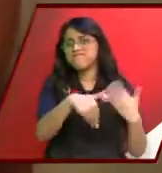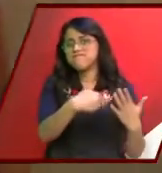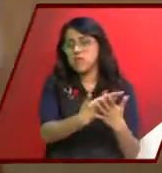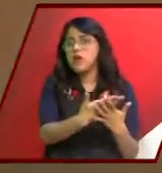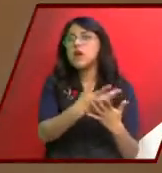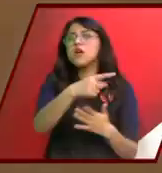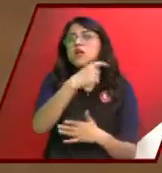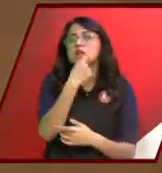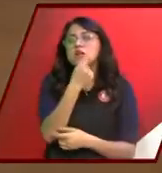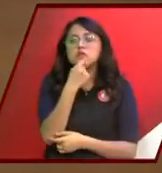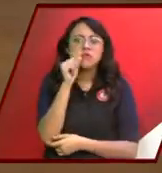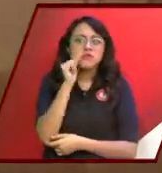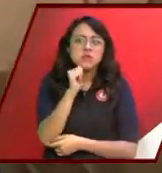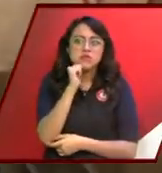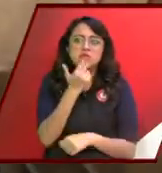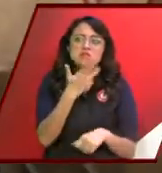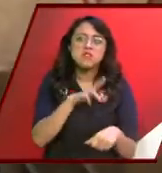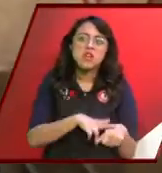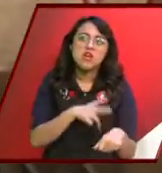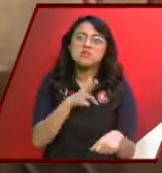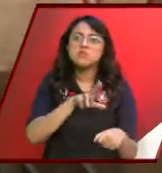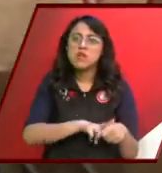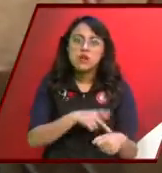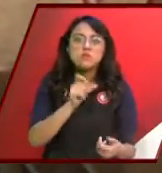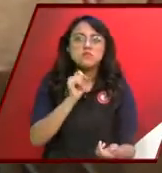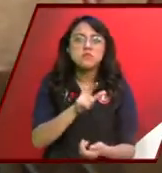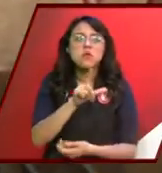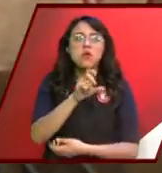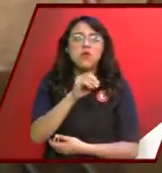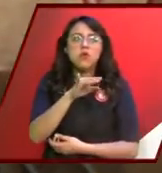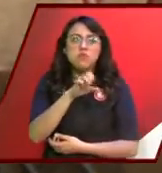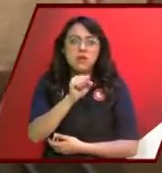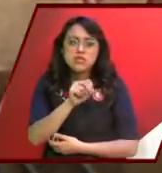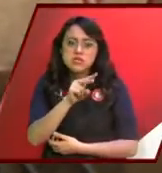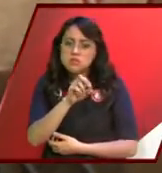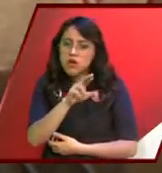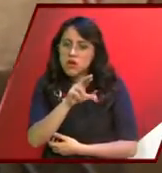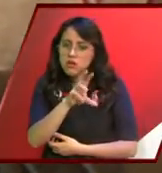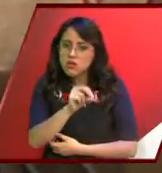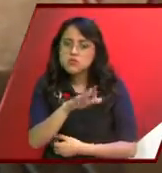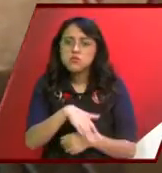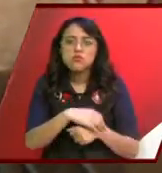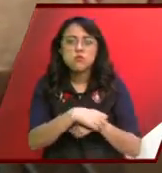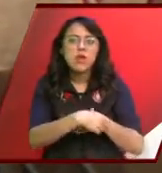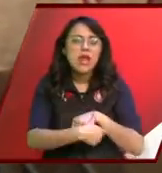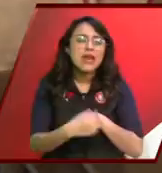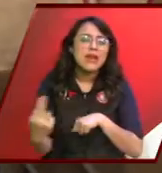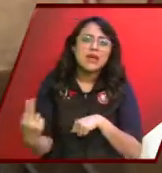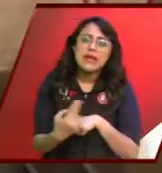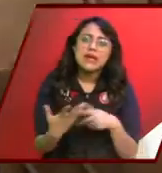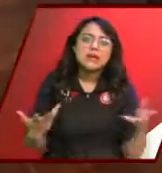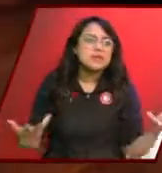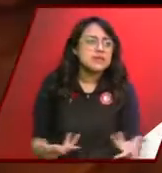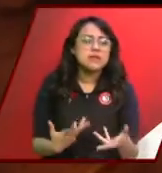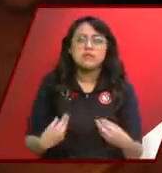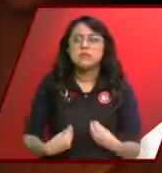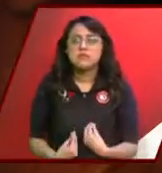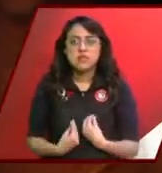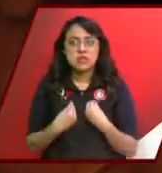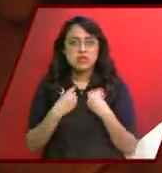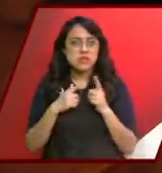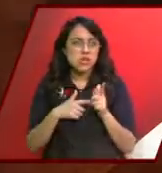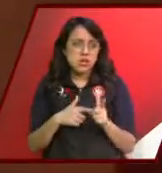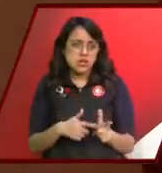estaba constantemente en el hospital de Lomas Verdes por operaciones que eran las que lo hacían vivir.